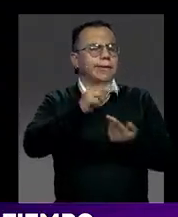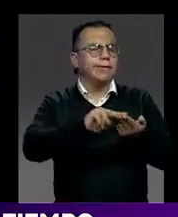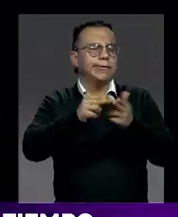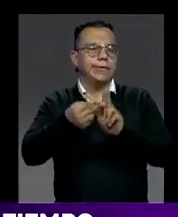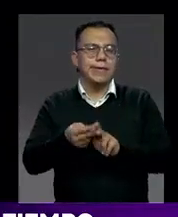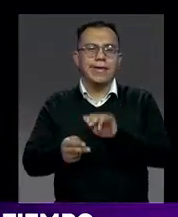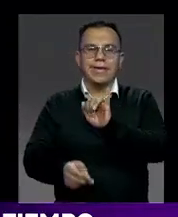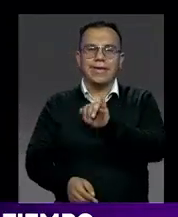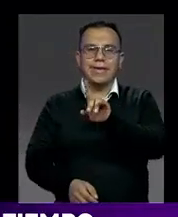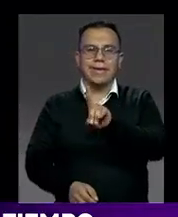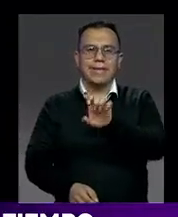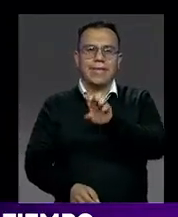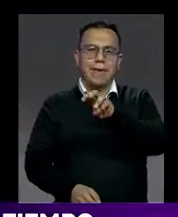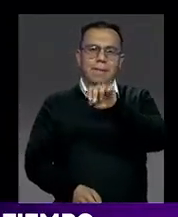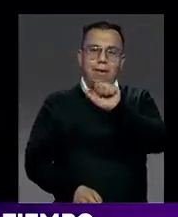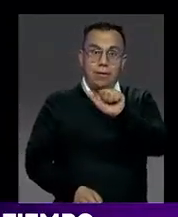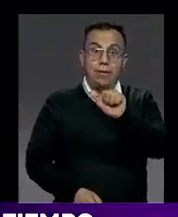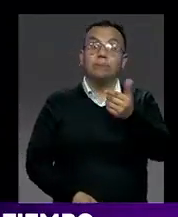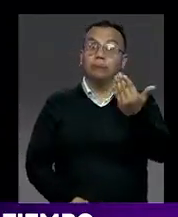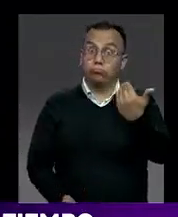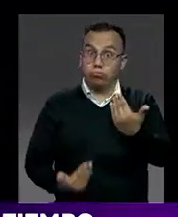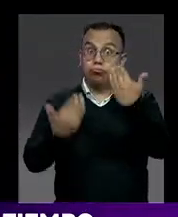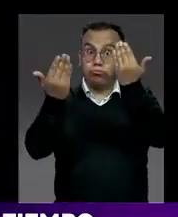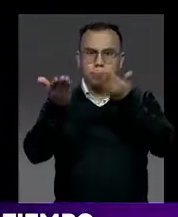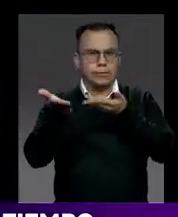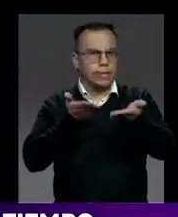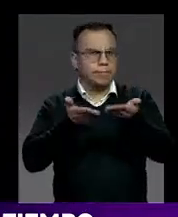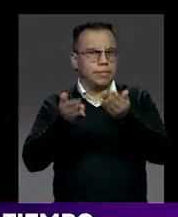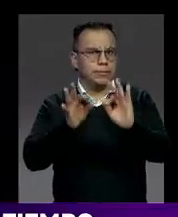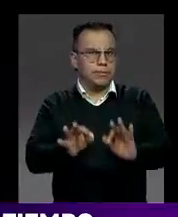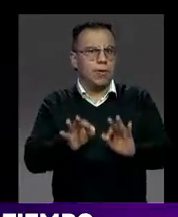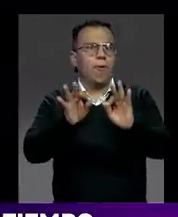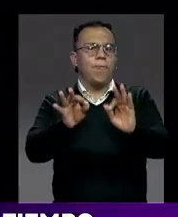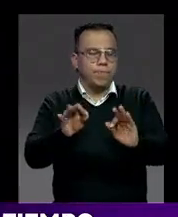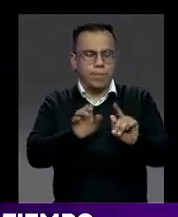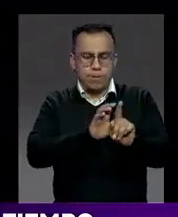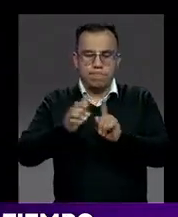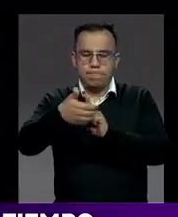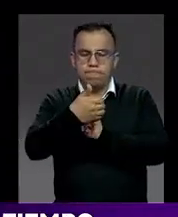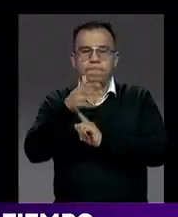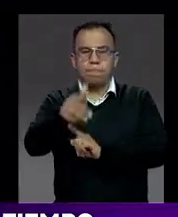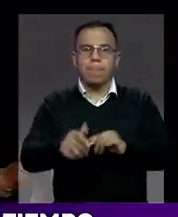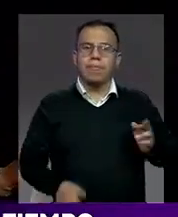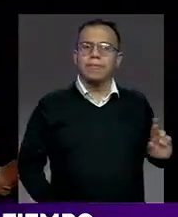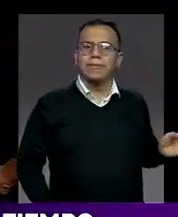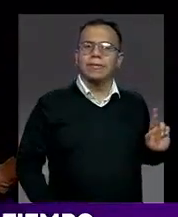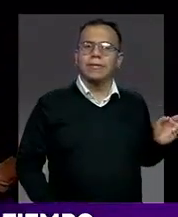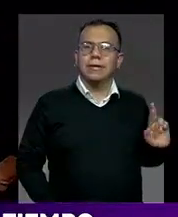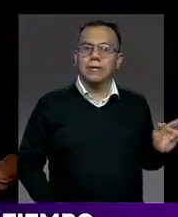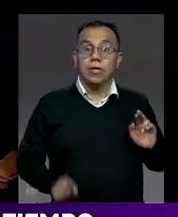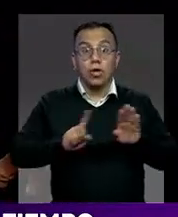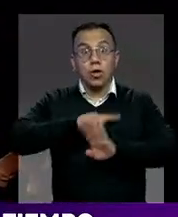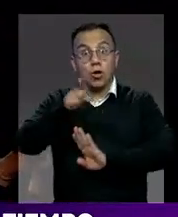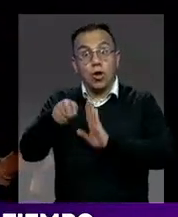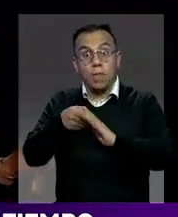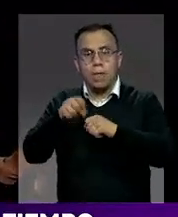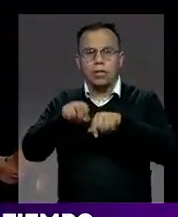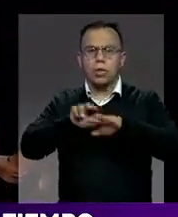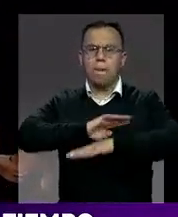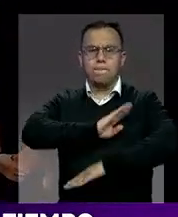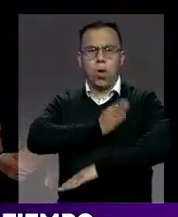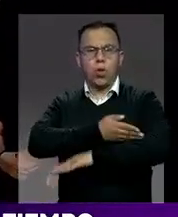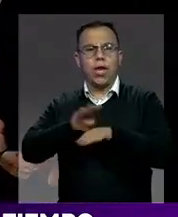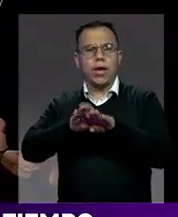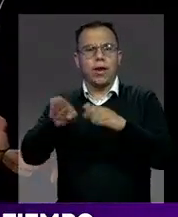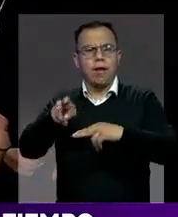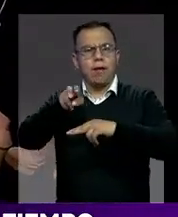idioma que tuvo un buen servicio que protegía a los campesinos quitándole toda la burocracia y todos